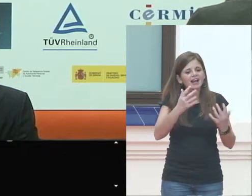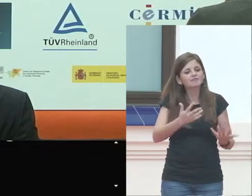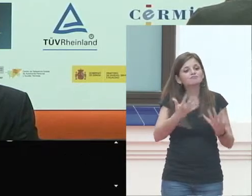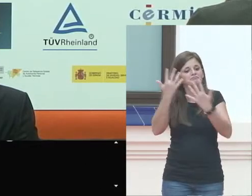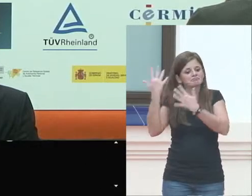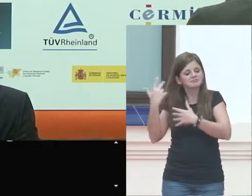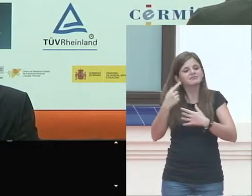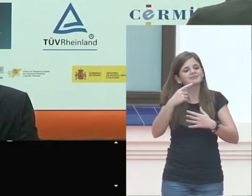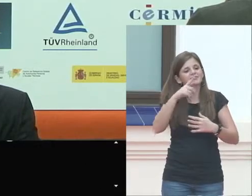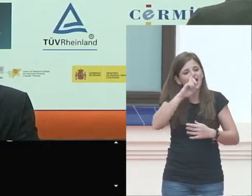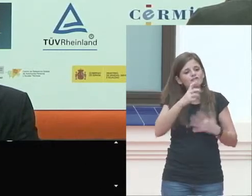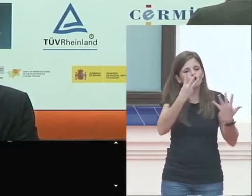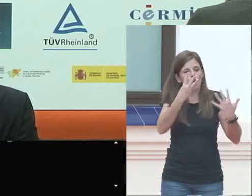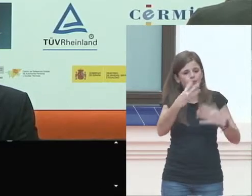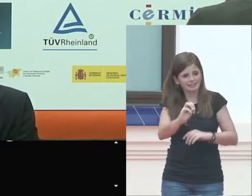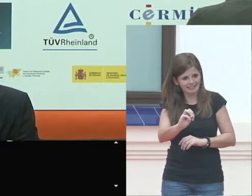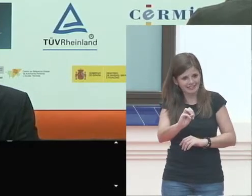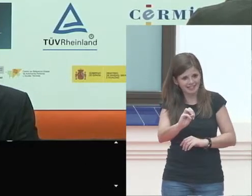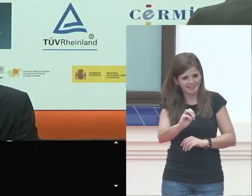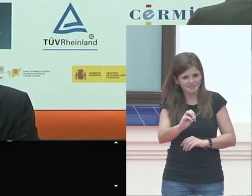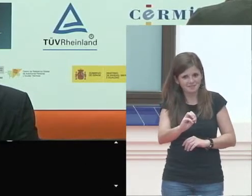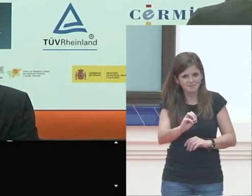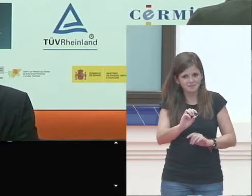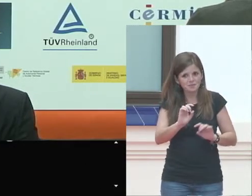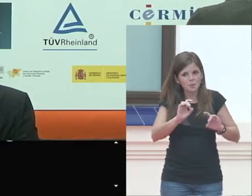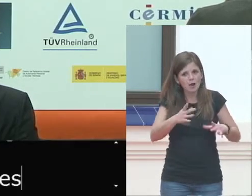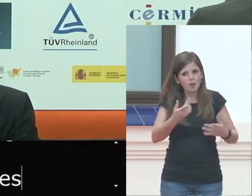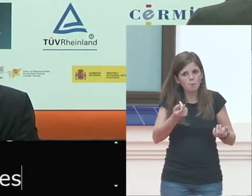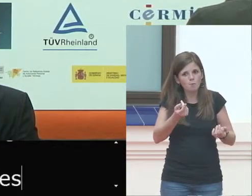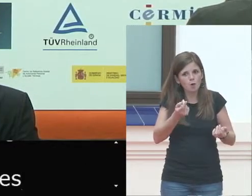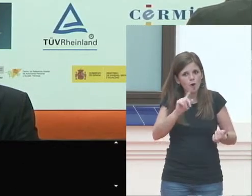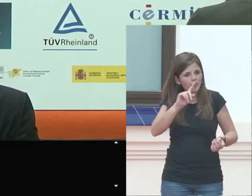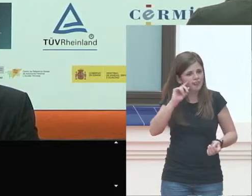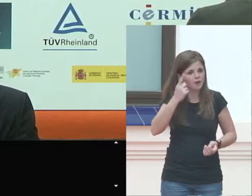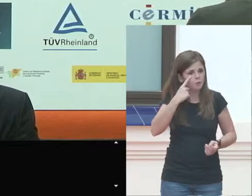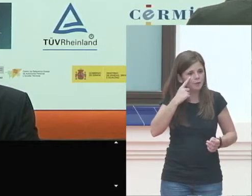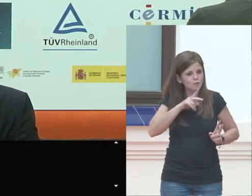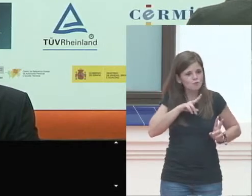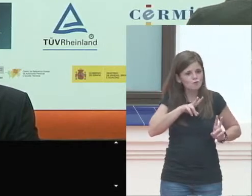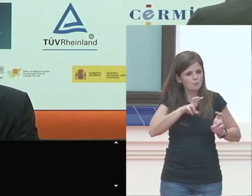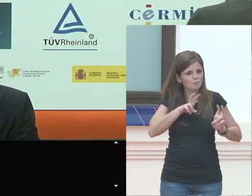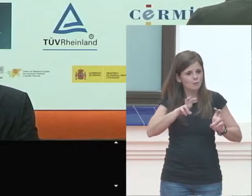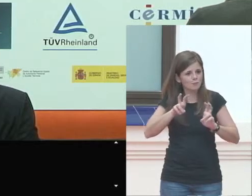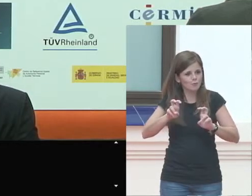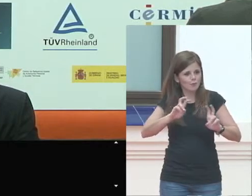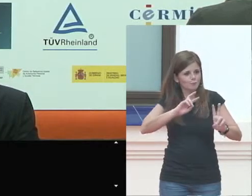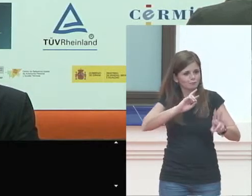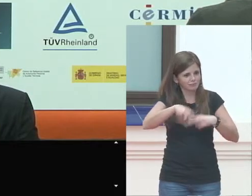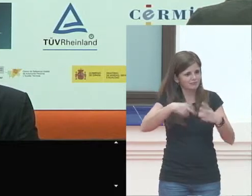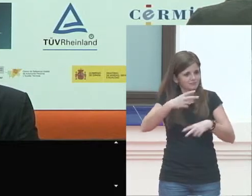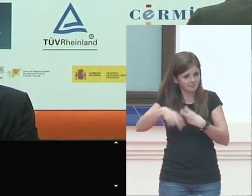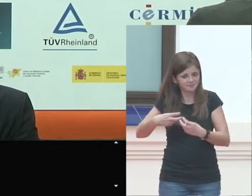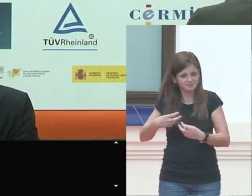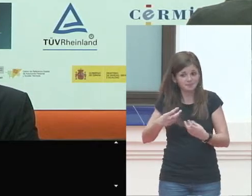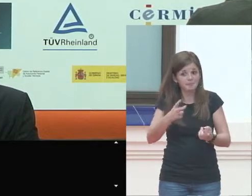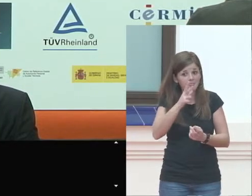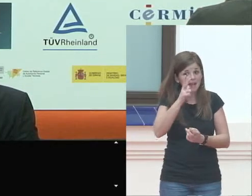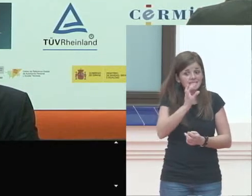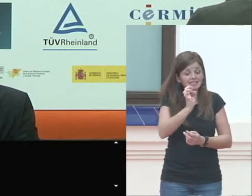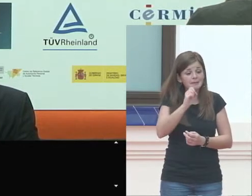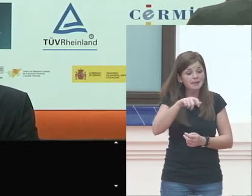inventando tanto que redescubriendo. Lo que ha pasado en HTML5